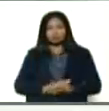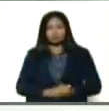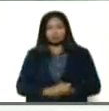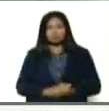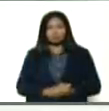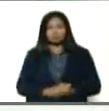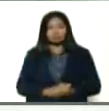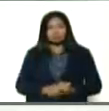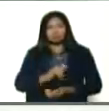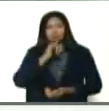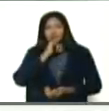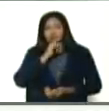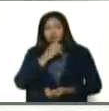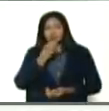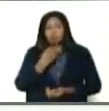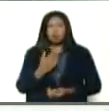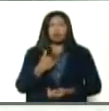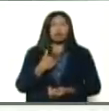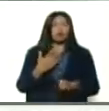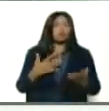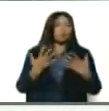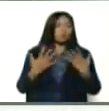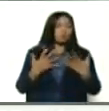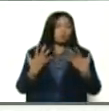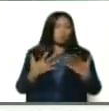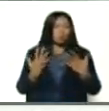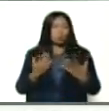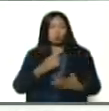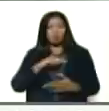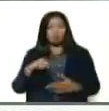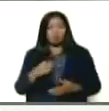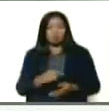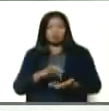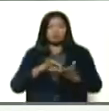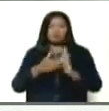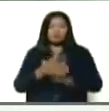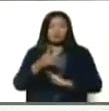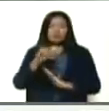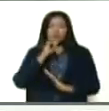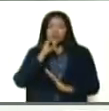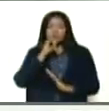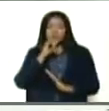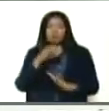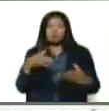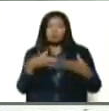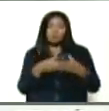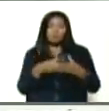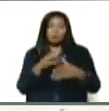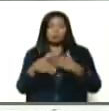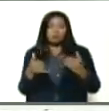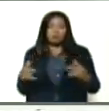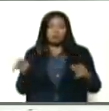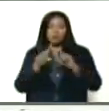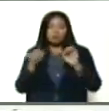Son un notición gigantesco. Quiere decir que con esta primera generación de Sputnik V,